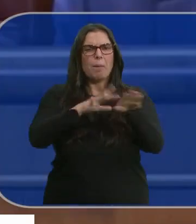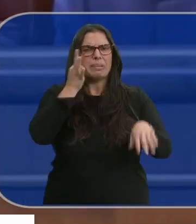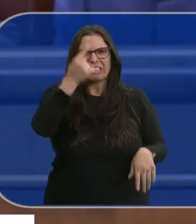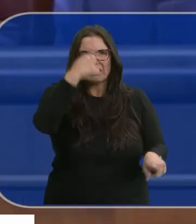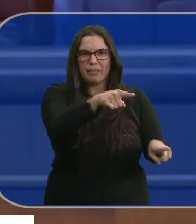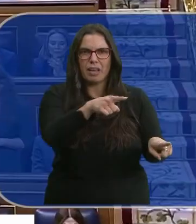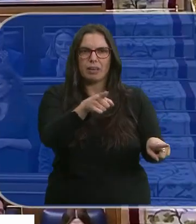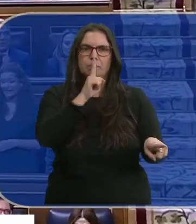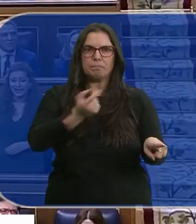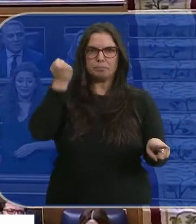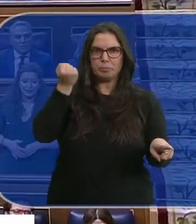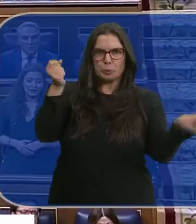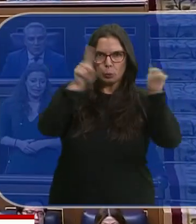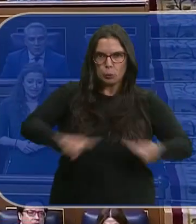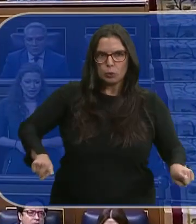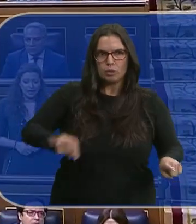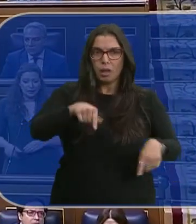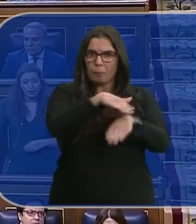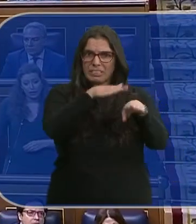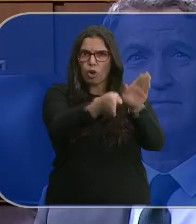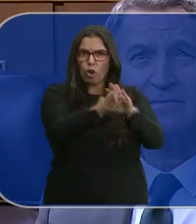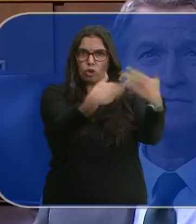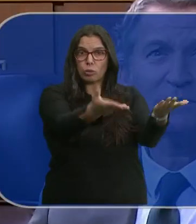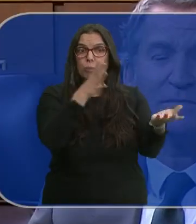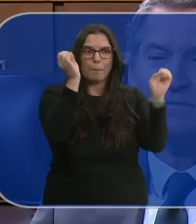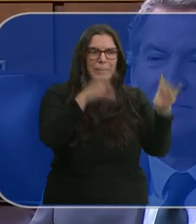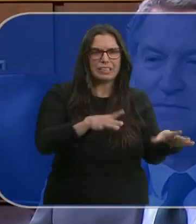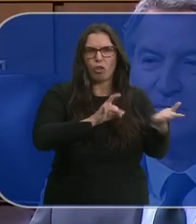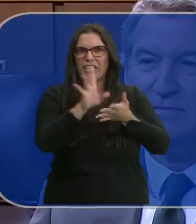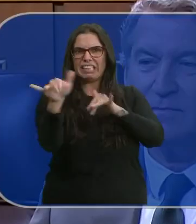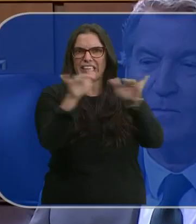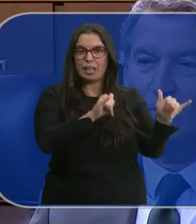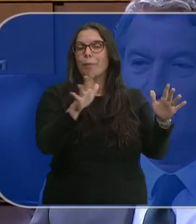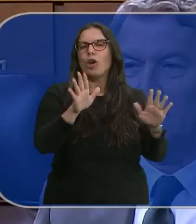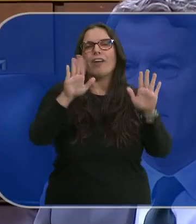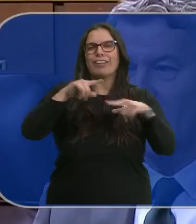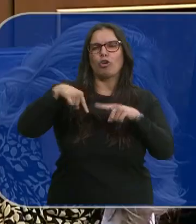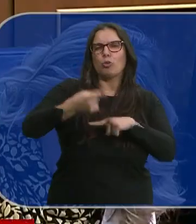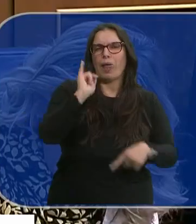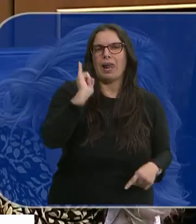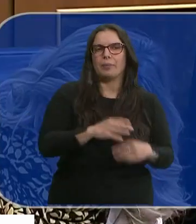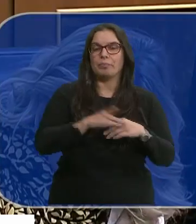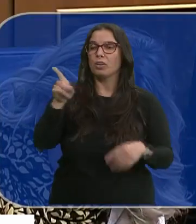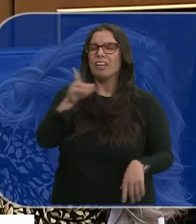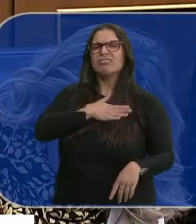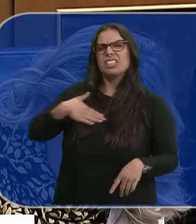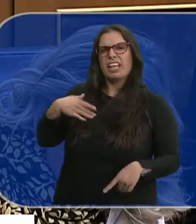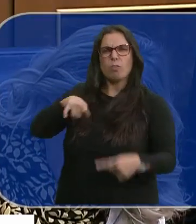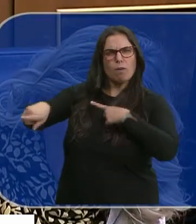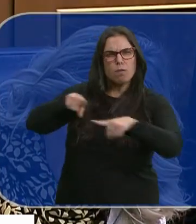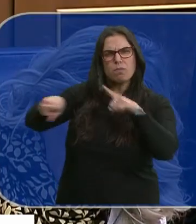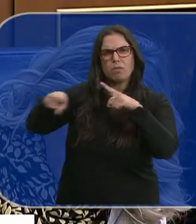sabía y lo tapó. Aquí sigue la ministra porque no ha dimitido ni la han cesado, pero todo en la vida tiene consecuencias. Quieren causar